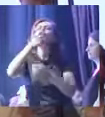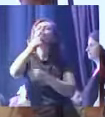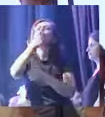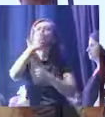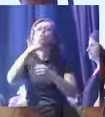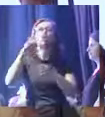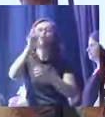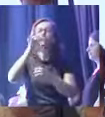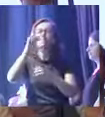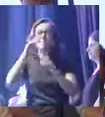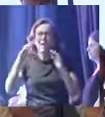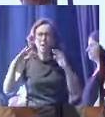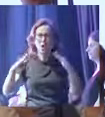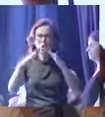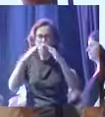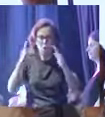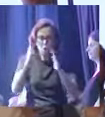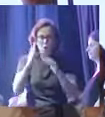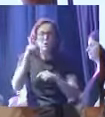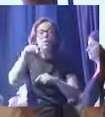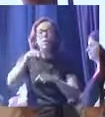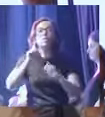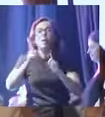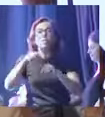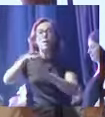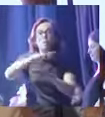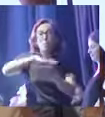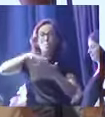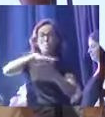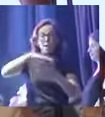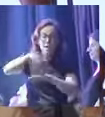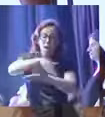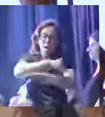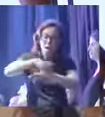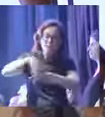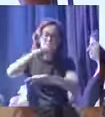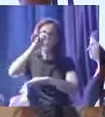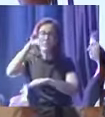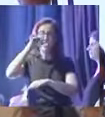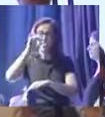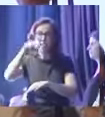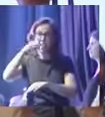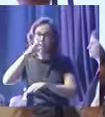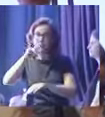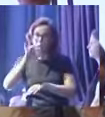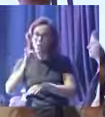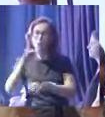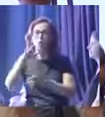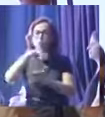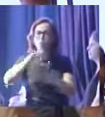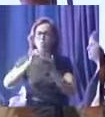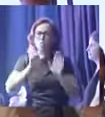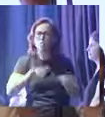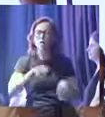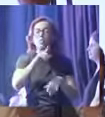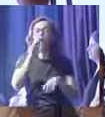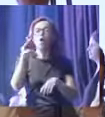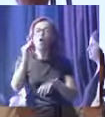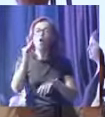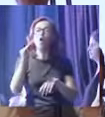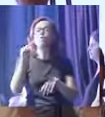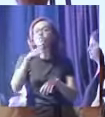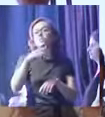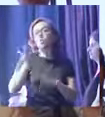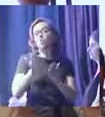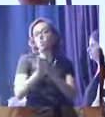la ciudad. Un parque lineal por la calle Centenario, una ciudad de jóvenes estudiantes donde estaba el mercado modelo,